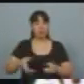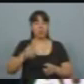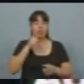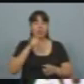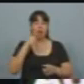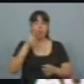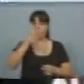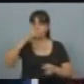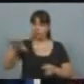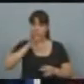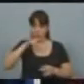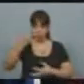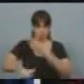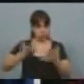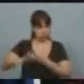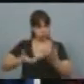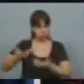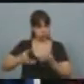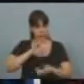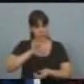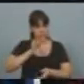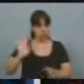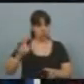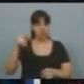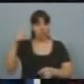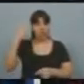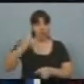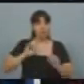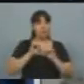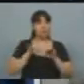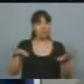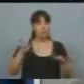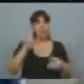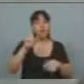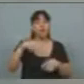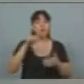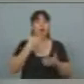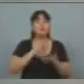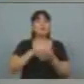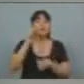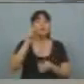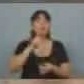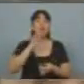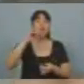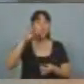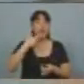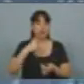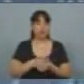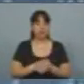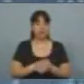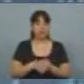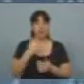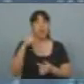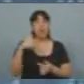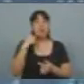de haberla quemado. Estamos tratando de averiguar. Todas las versiones señalan a Tomás Constantini. Hijo de un importante empresario,